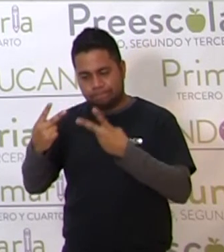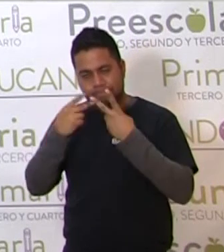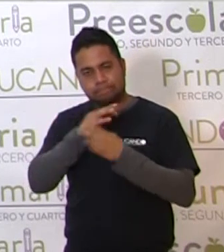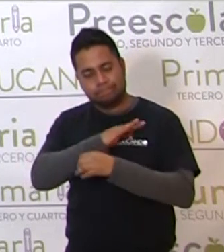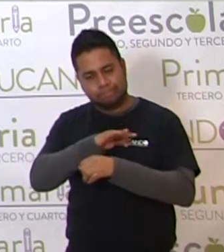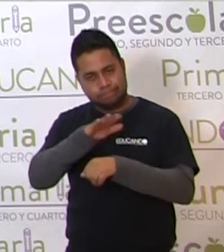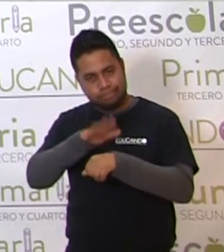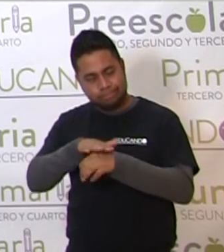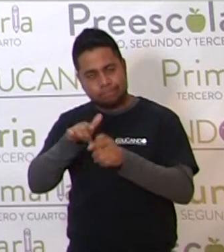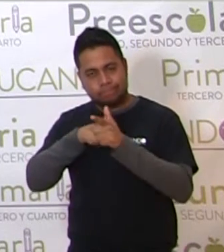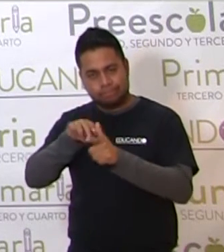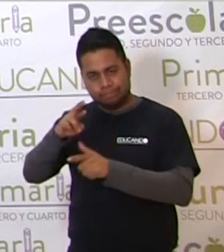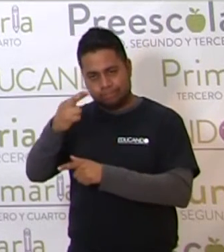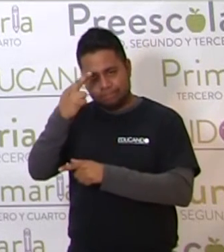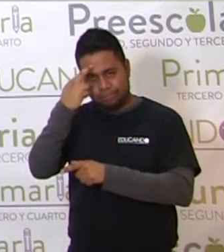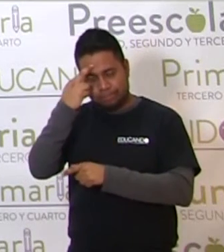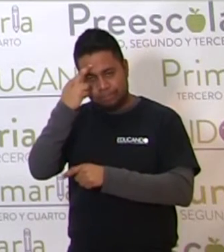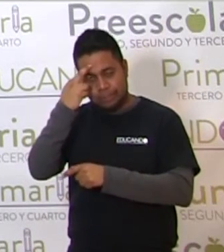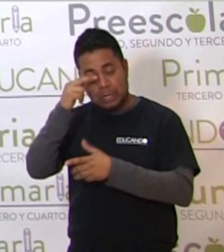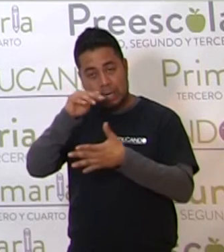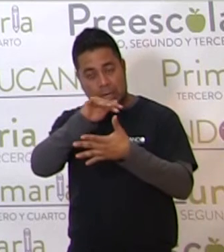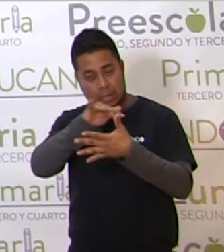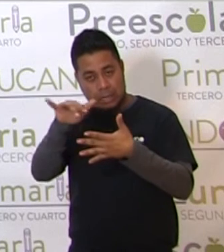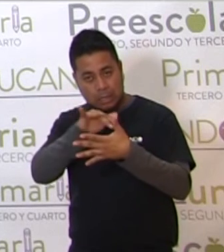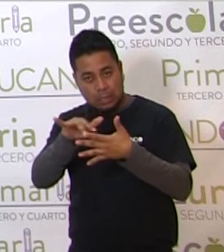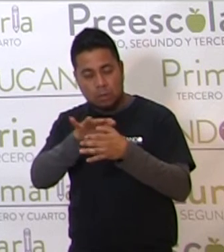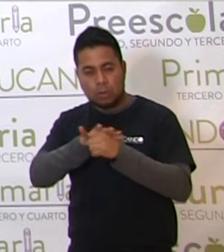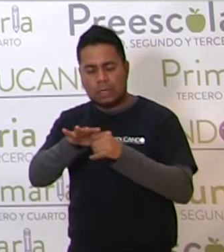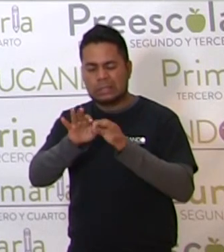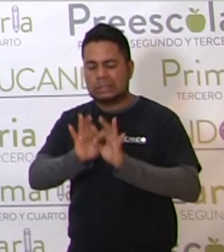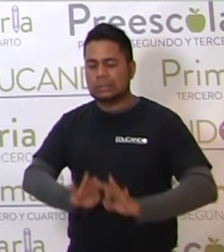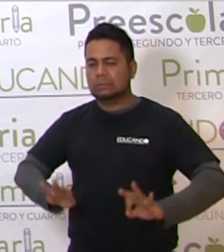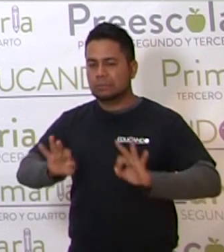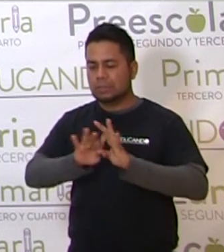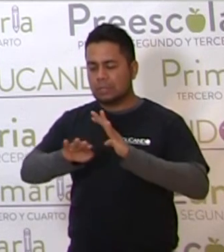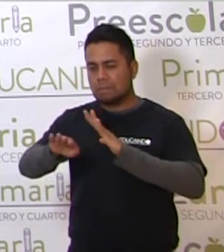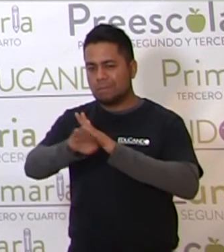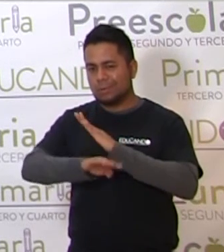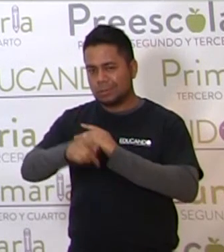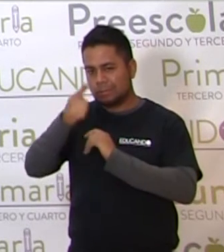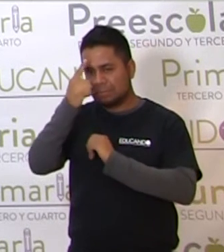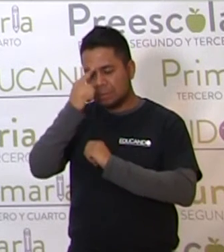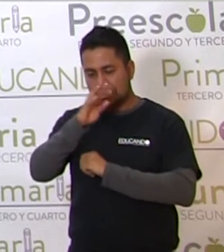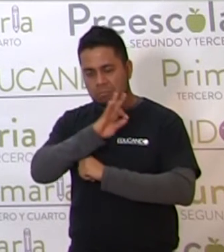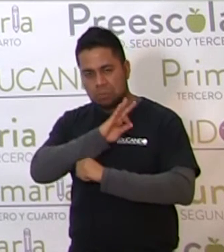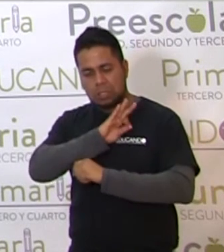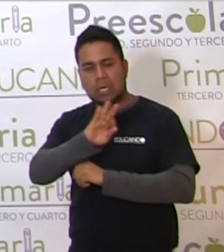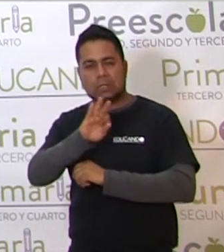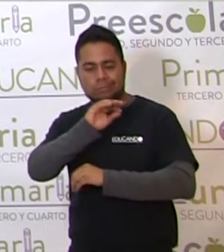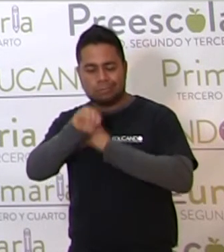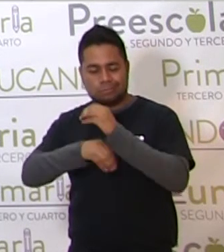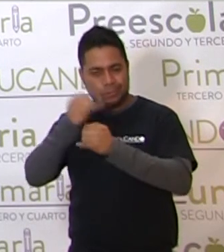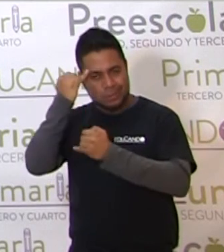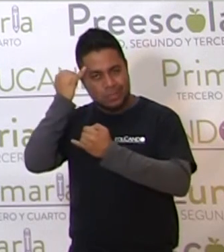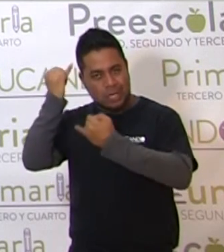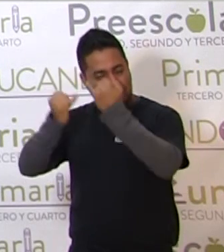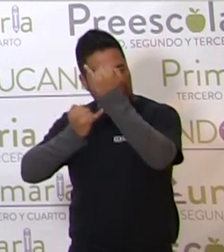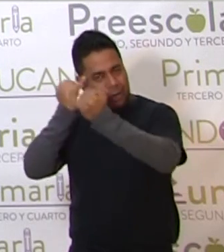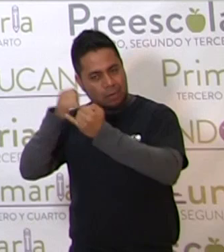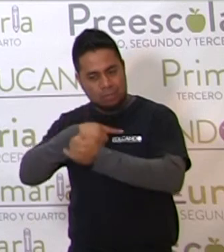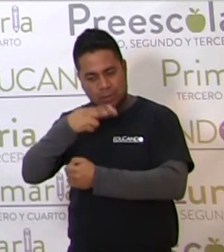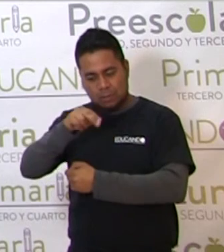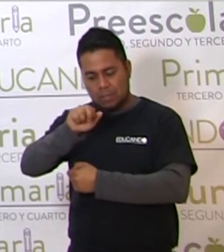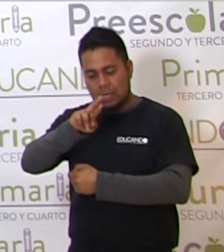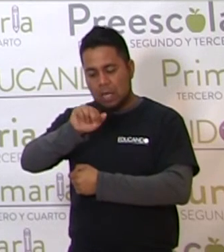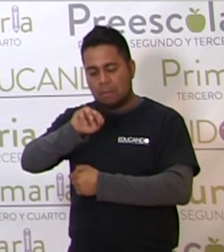acompañando te recuerdo la lectura es la base fundamental para poder recrear nuestra imaginación Mi